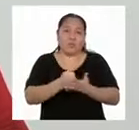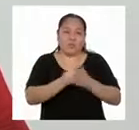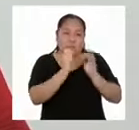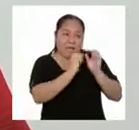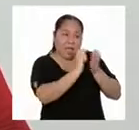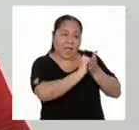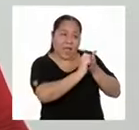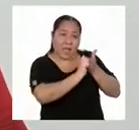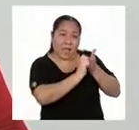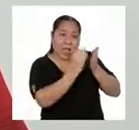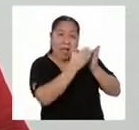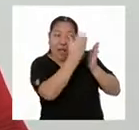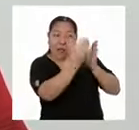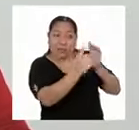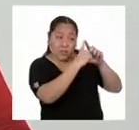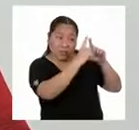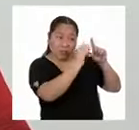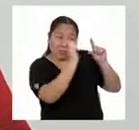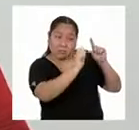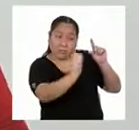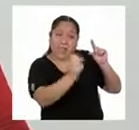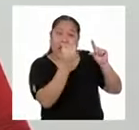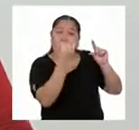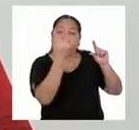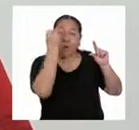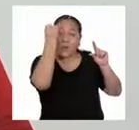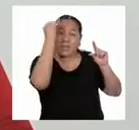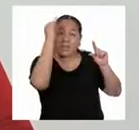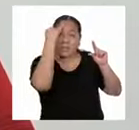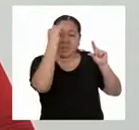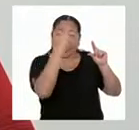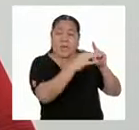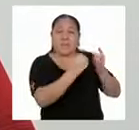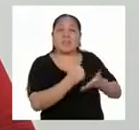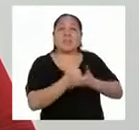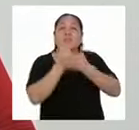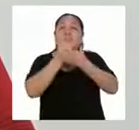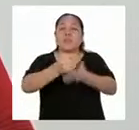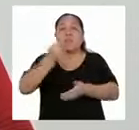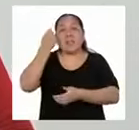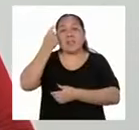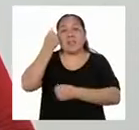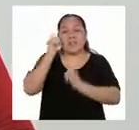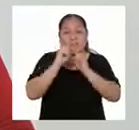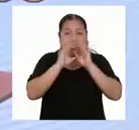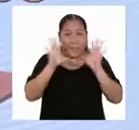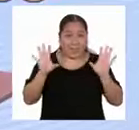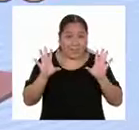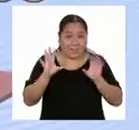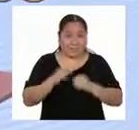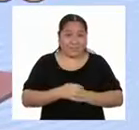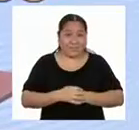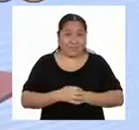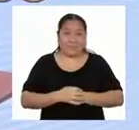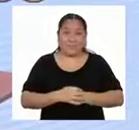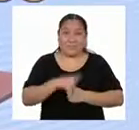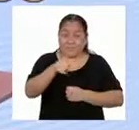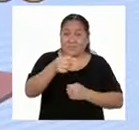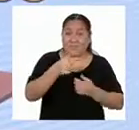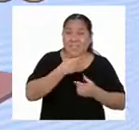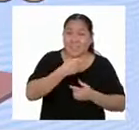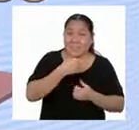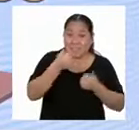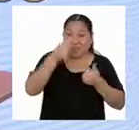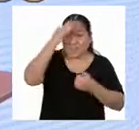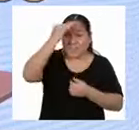al lado del párrafo algunas ideas que nos permiten comprenderlo. ¿Todo claro? ¿Les parece bien, chicas